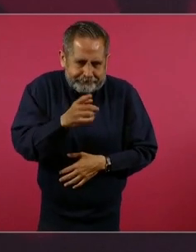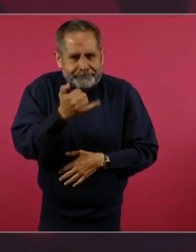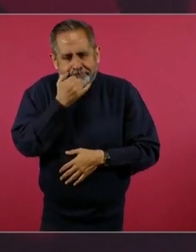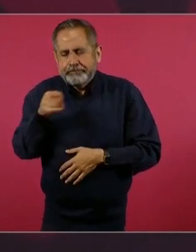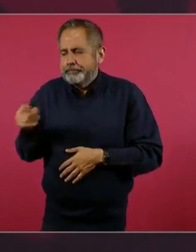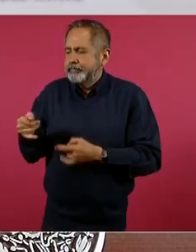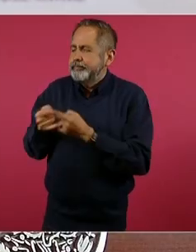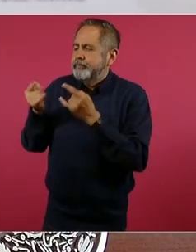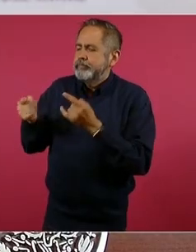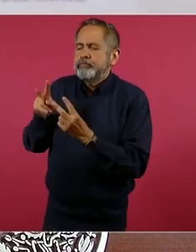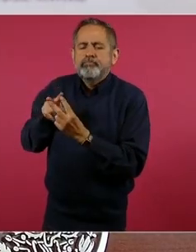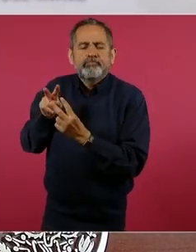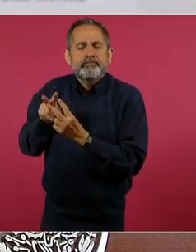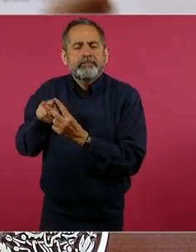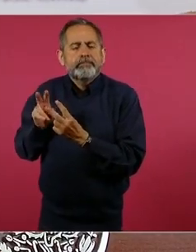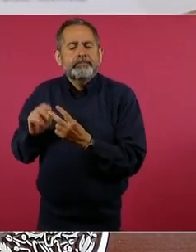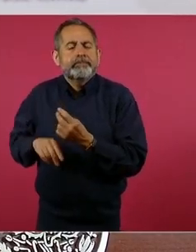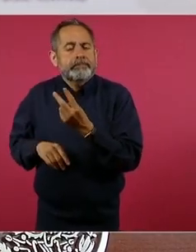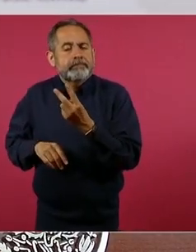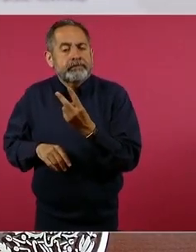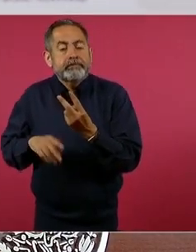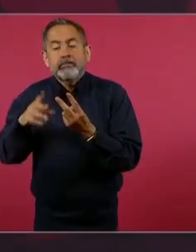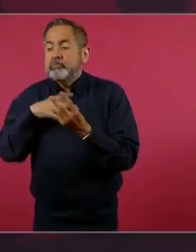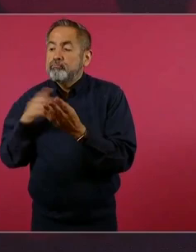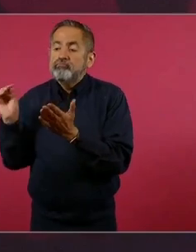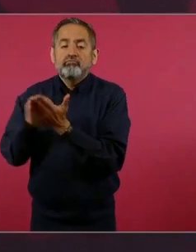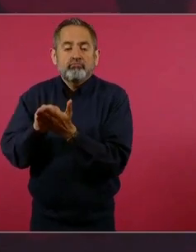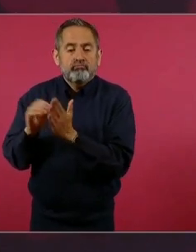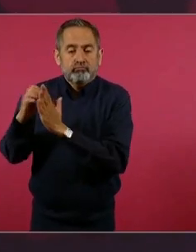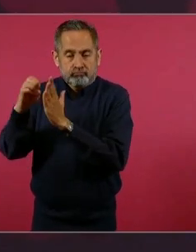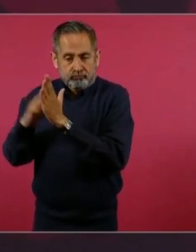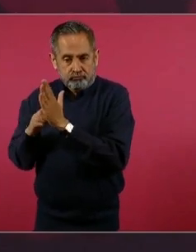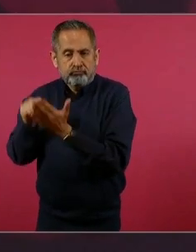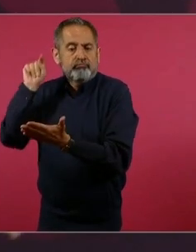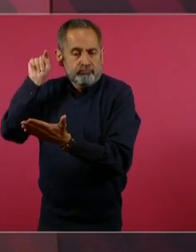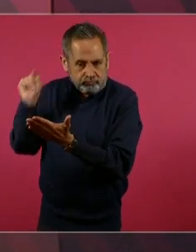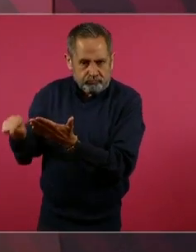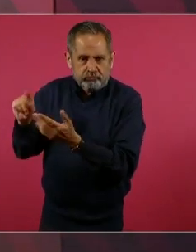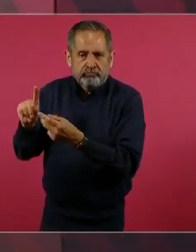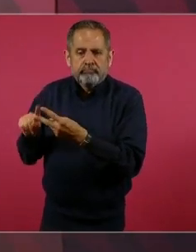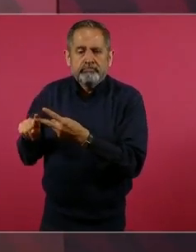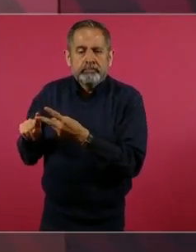Logramos dos cosas: que en los estatutos se estableciera